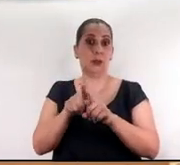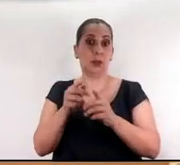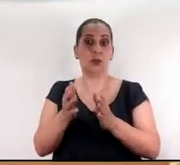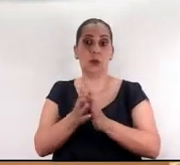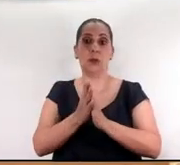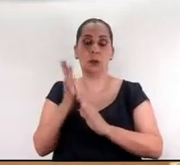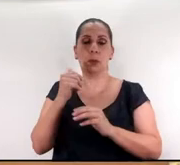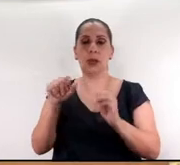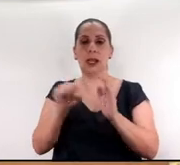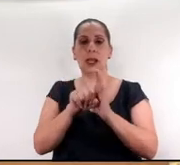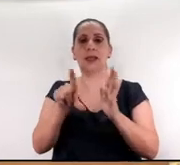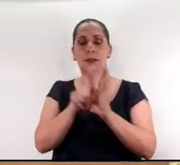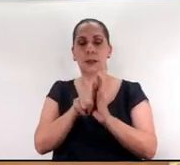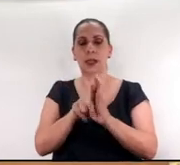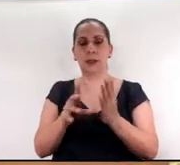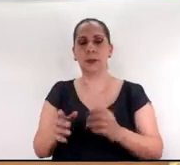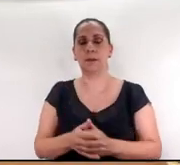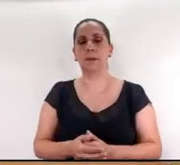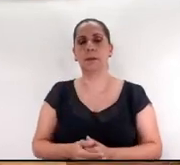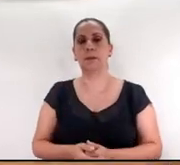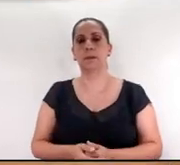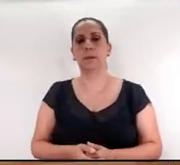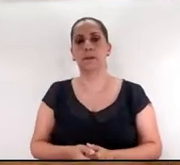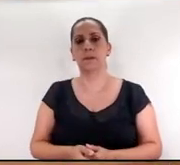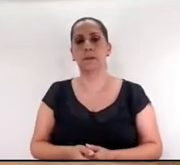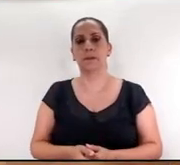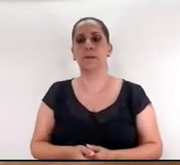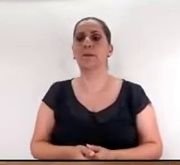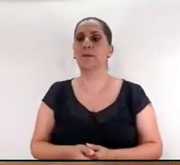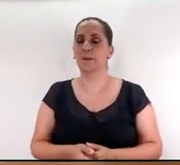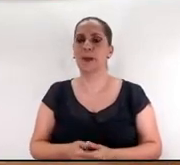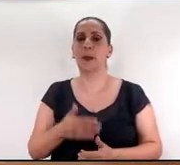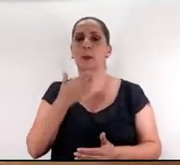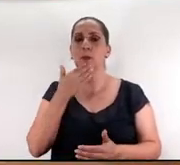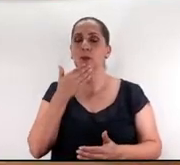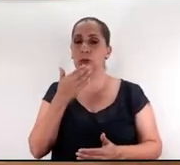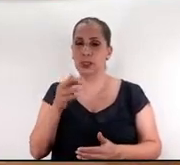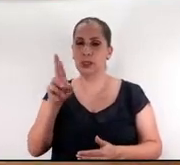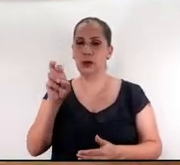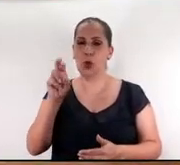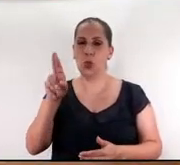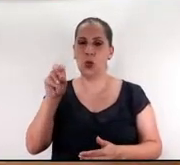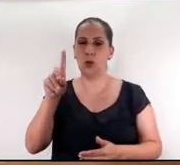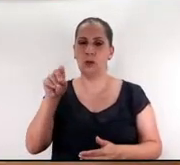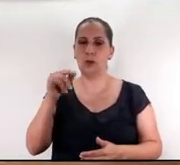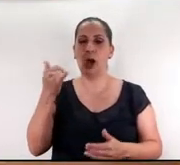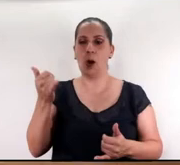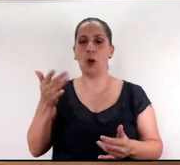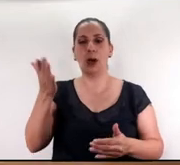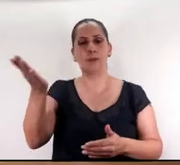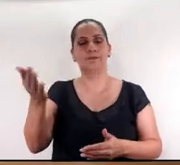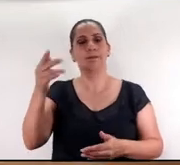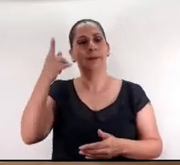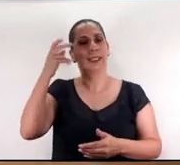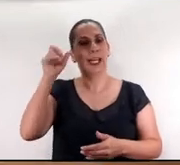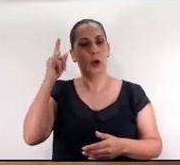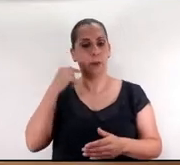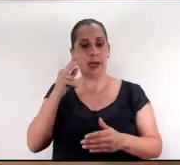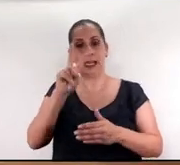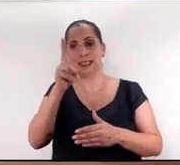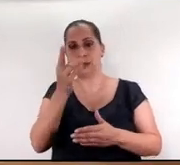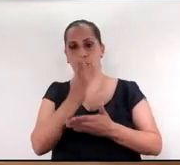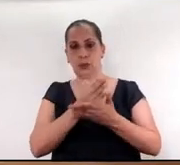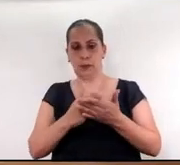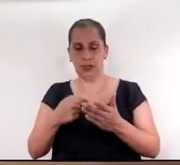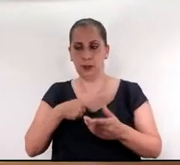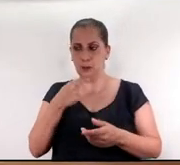también para la Asamblea Legislativa. Bueno, muchas gracias, don Rodolfo. Ahora lo dejo en manos de Carol Navarro porque ahora viene una segunda parte, como bien